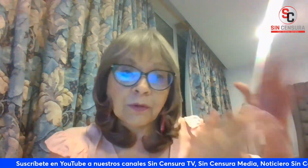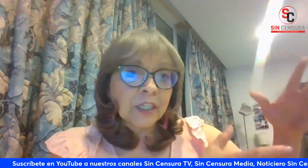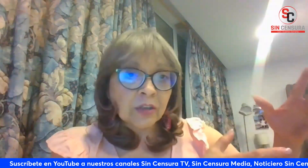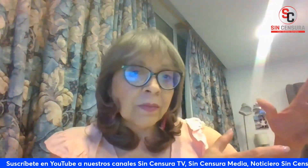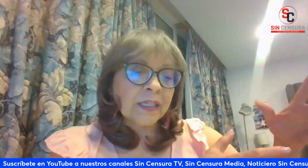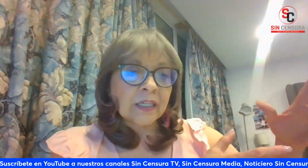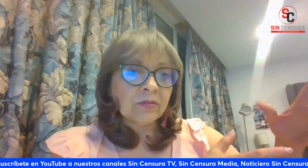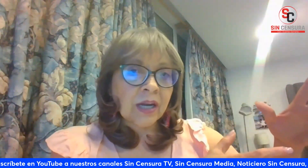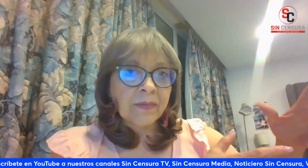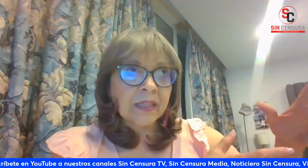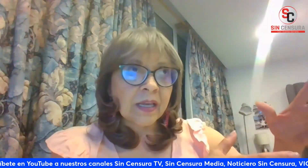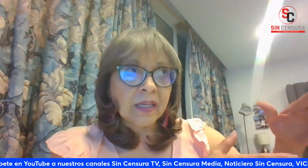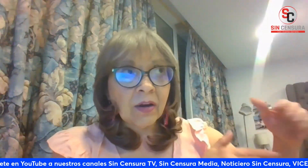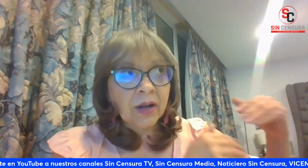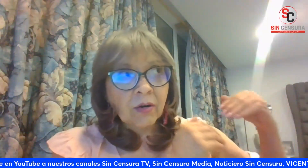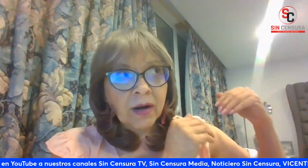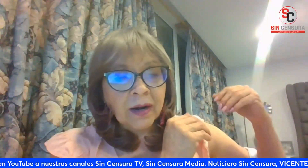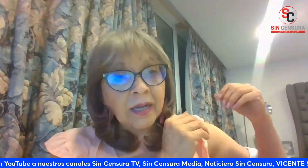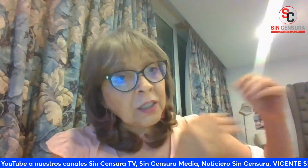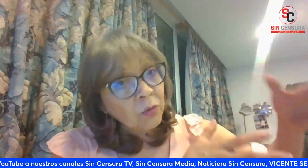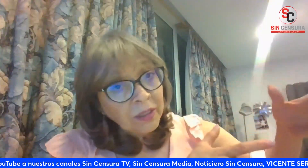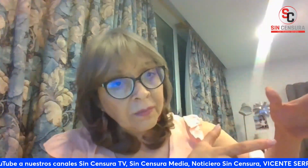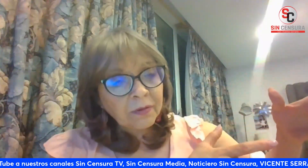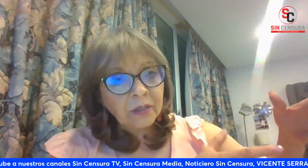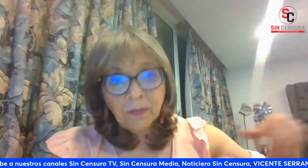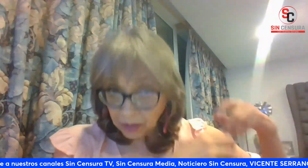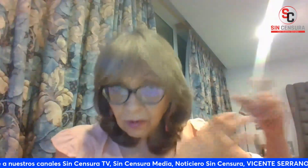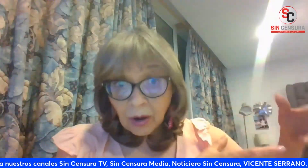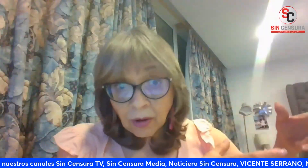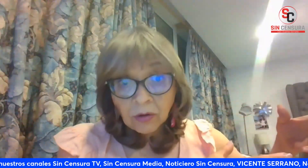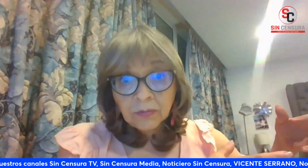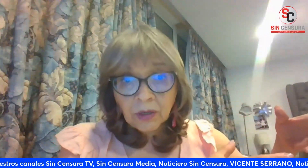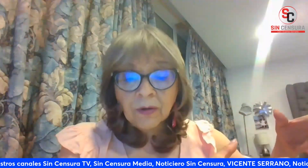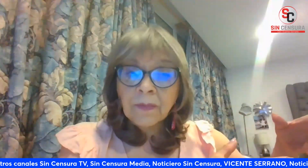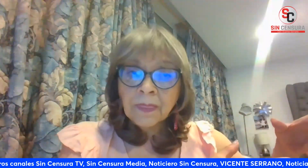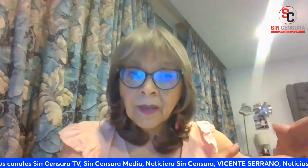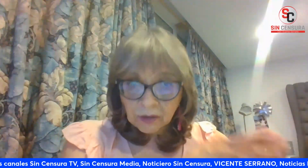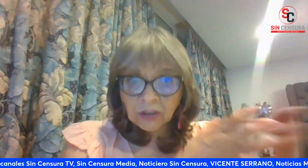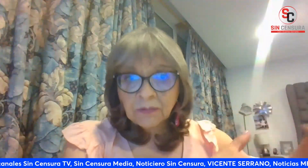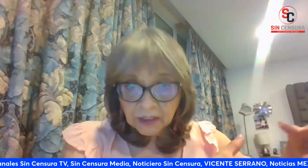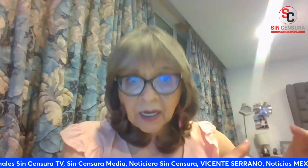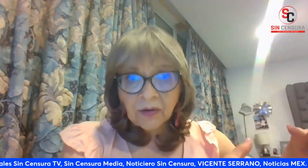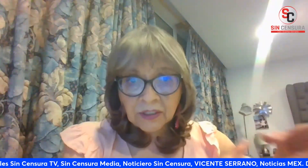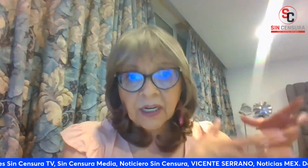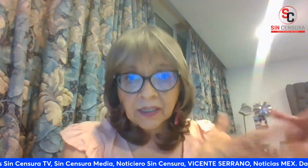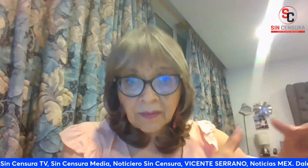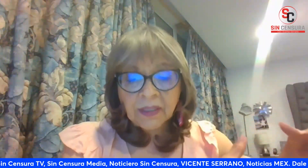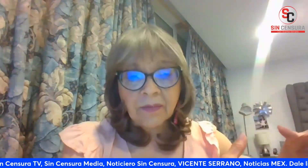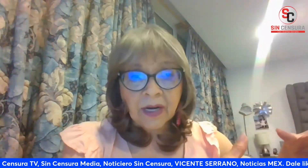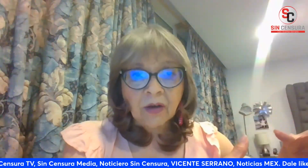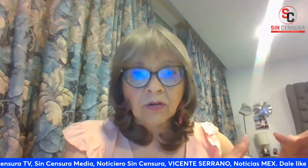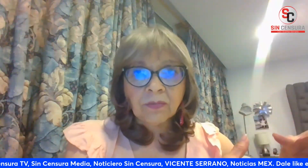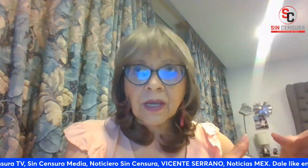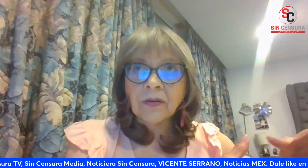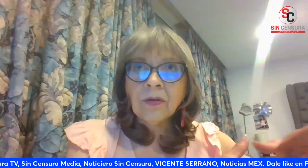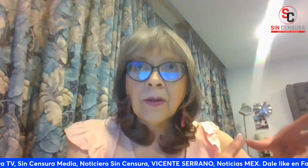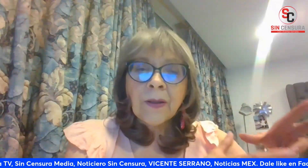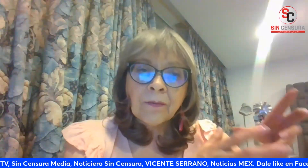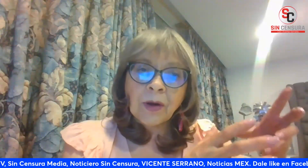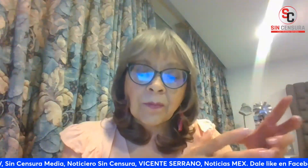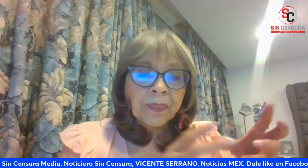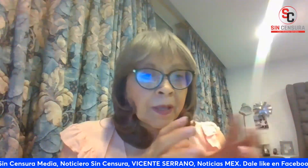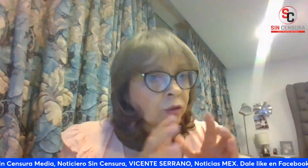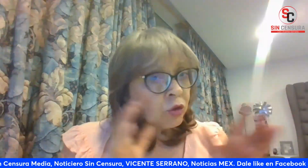el 10% para hacer un trámite y ahora cobran el 50% porque ahora no hay corrupción. Entonces es más caro hacer el trámite de manera corrupta,